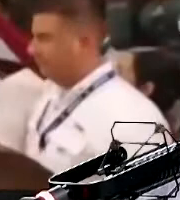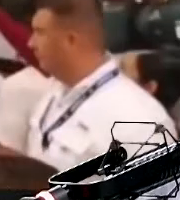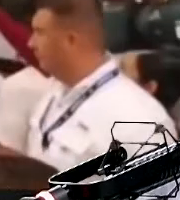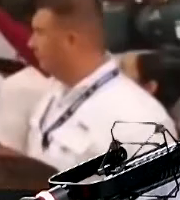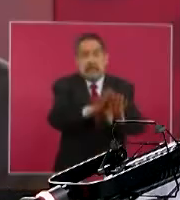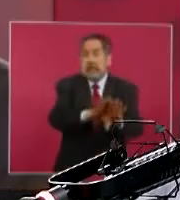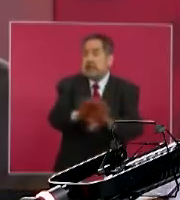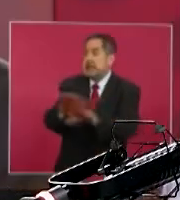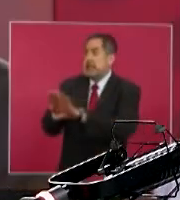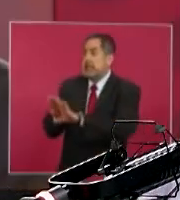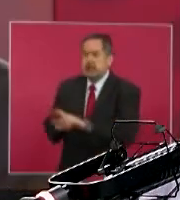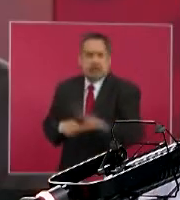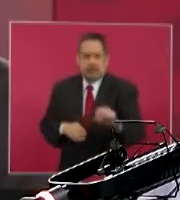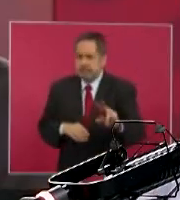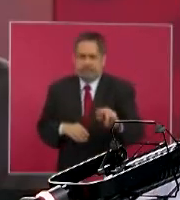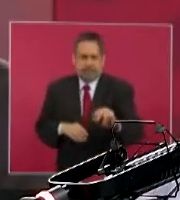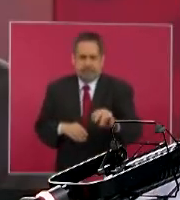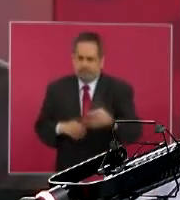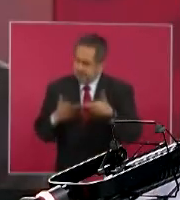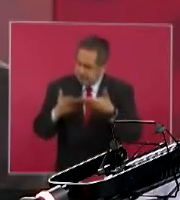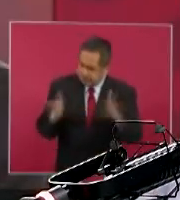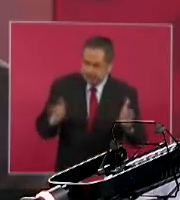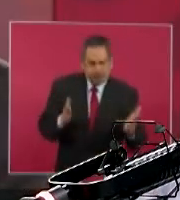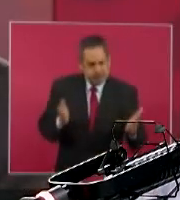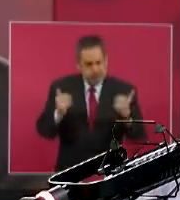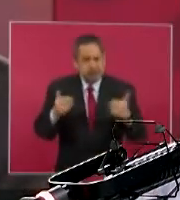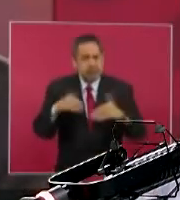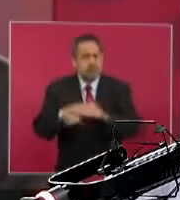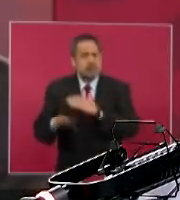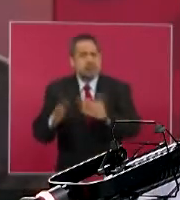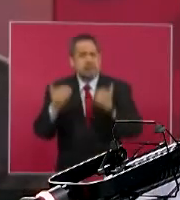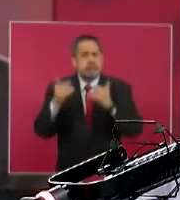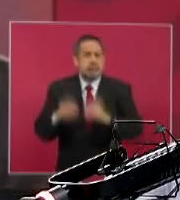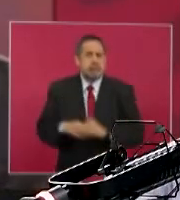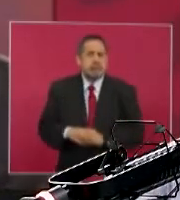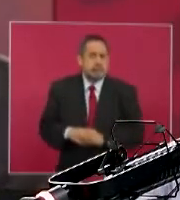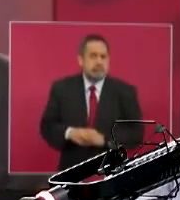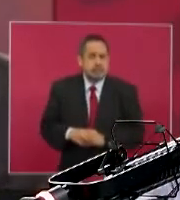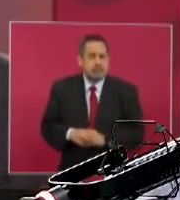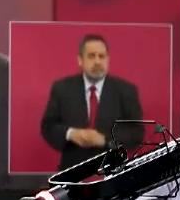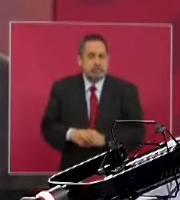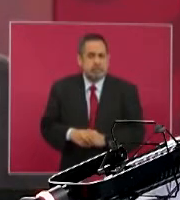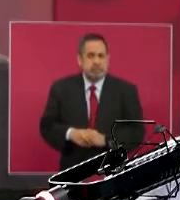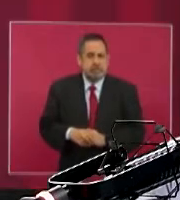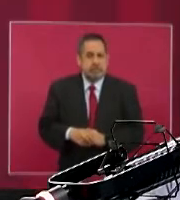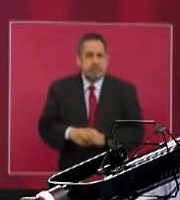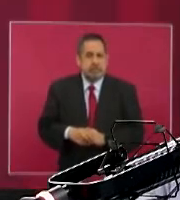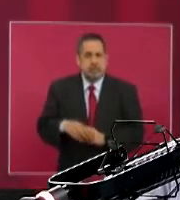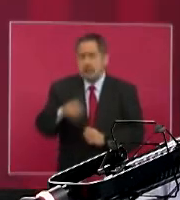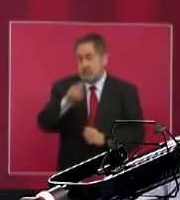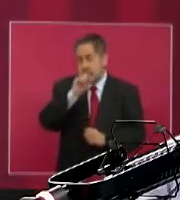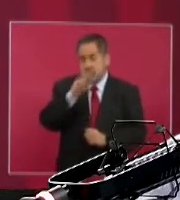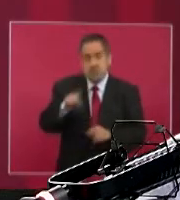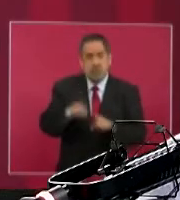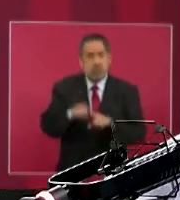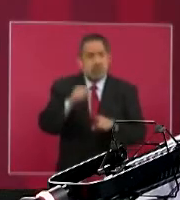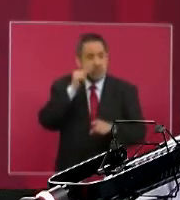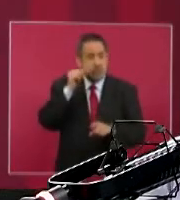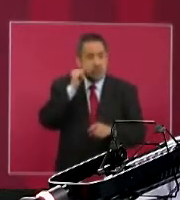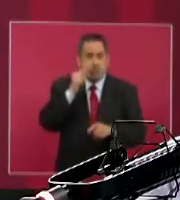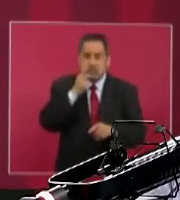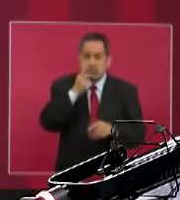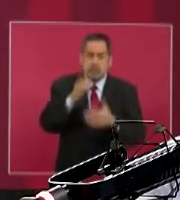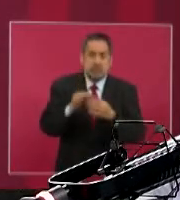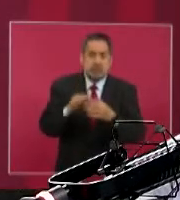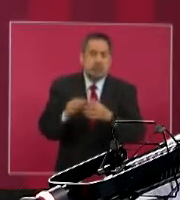país, pero nos oponemos a las invasiones en Ucrania o donde sea. ¿Cómo calificas tú esa posición? ¿Para ti tiene